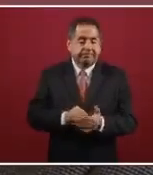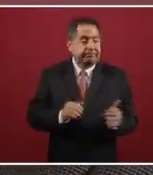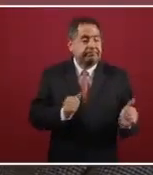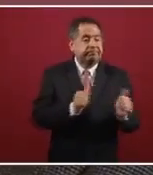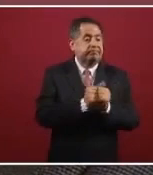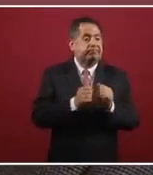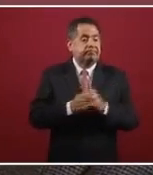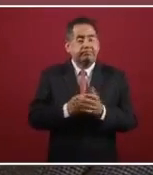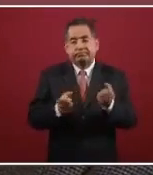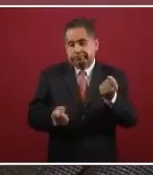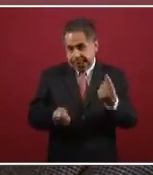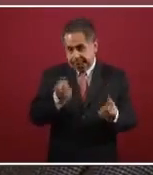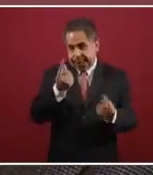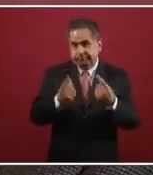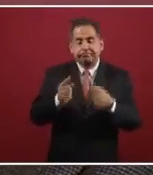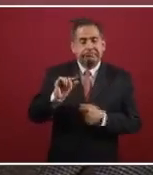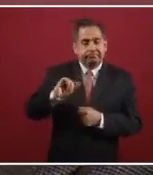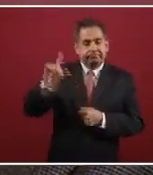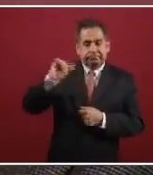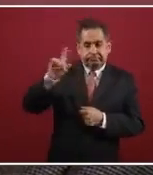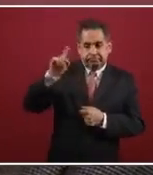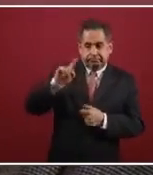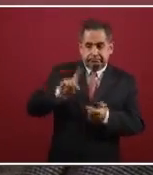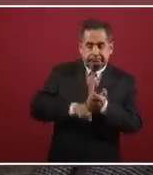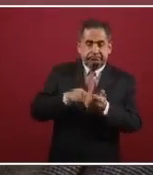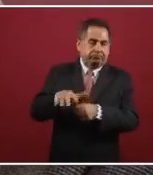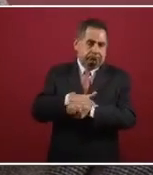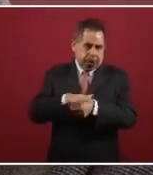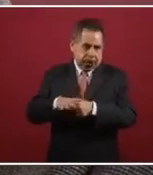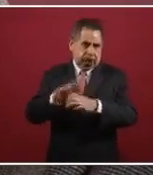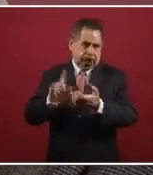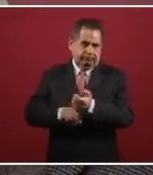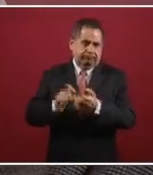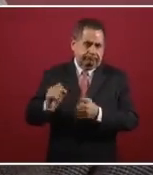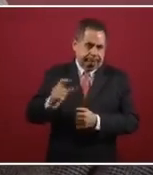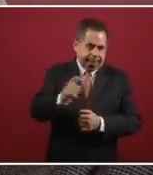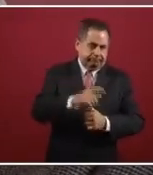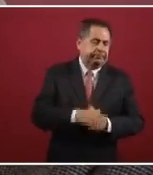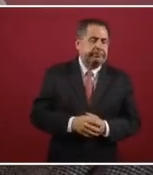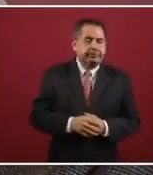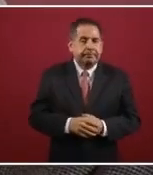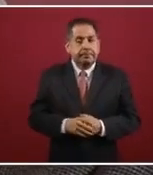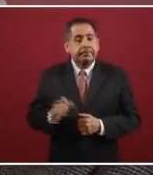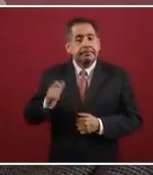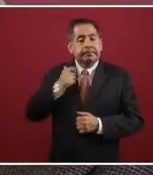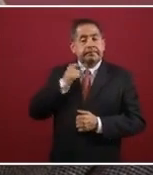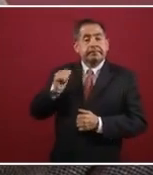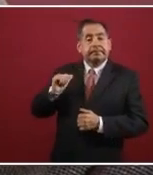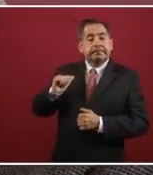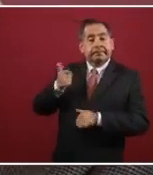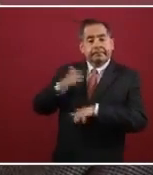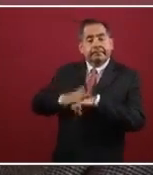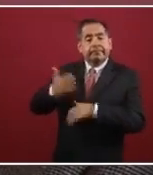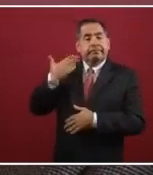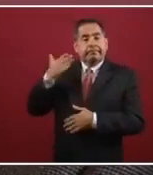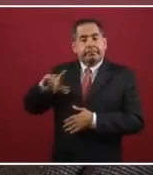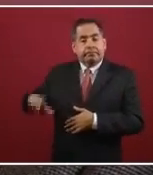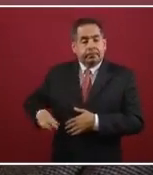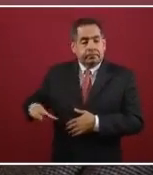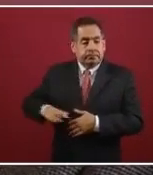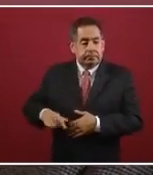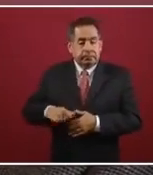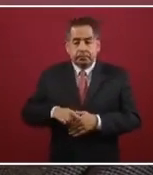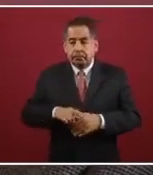con autoridades, particularmente en el ámbito local. ¿Qué pasó en las administraciones anteriores? Se pretendió invisibilizar